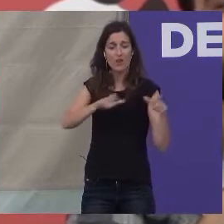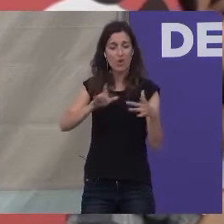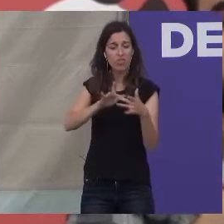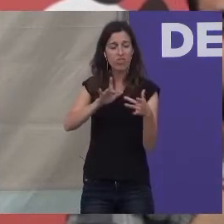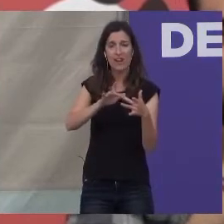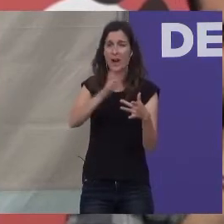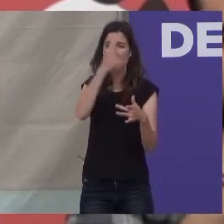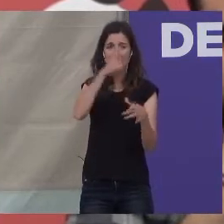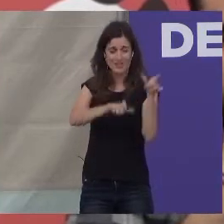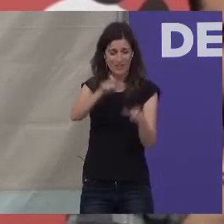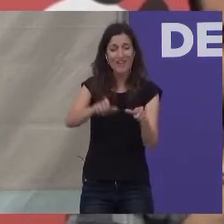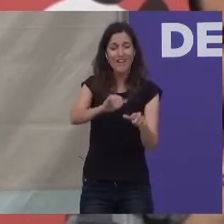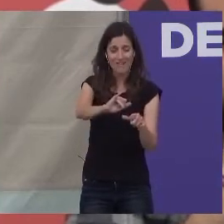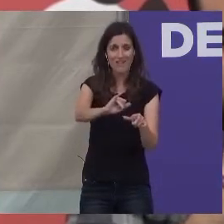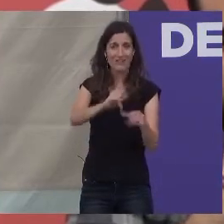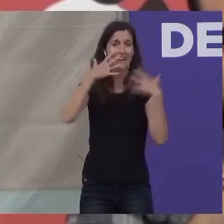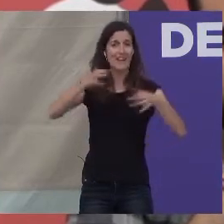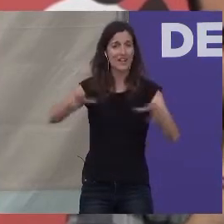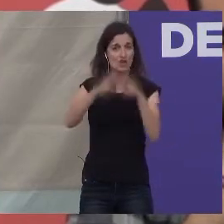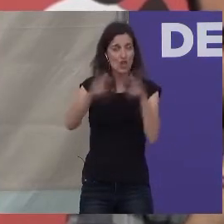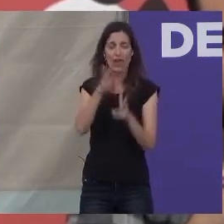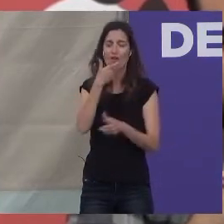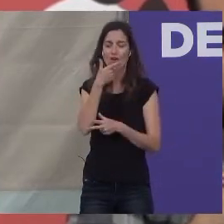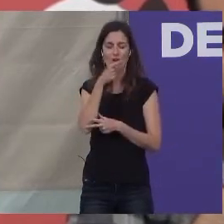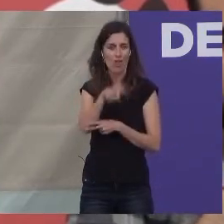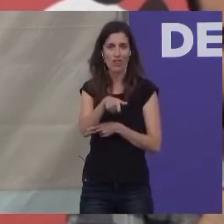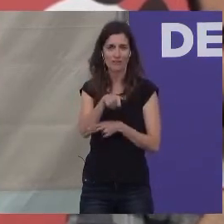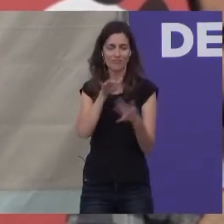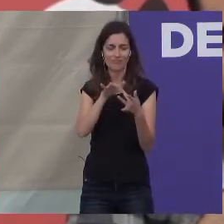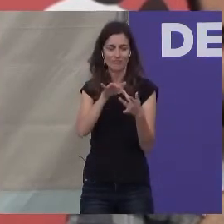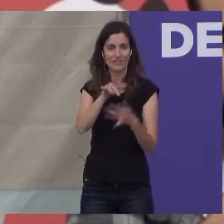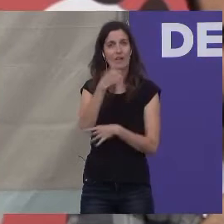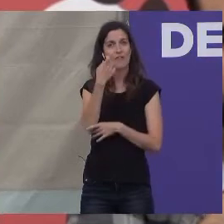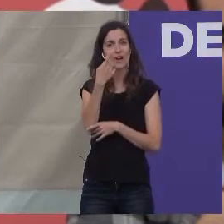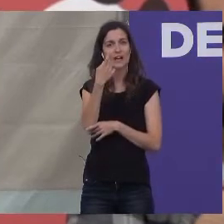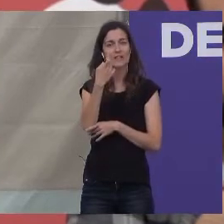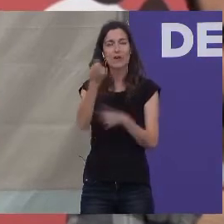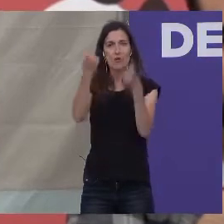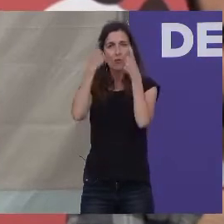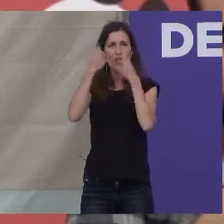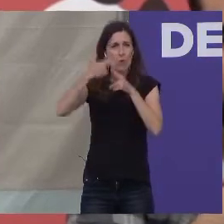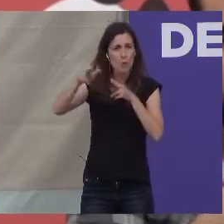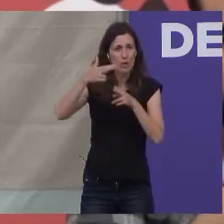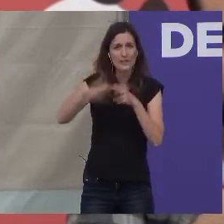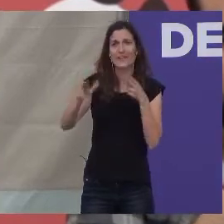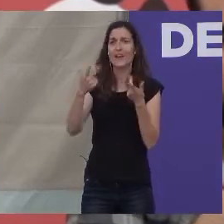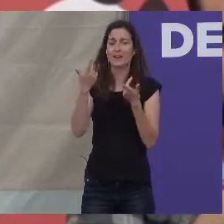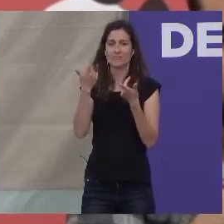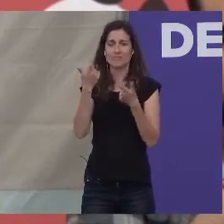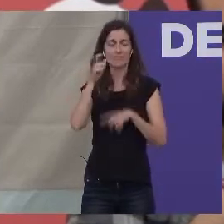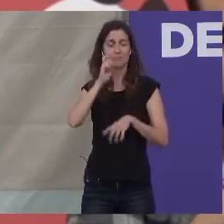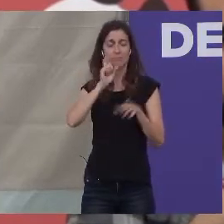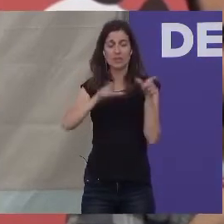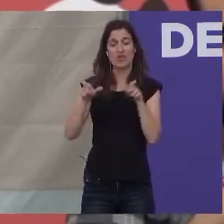y los que conocen la realidad social de primera mano. Se necesita formación política de las personas que los conforman. Sin